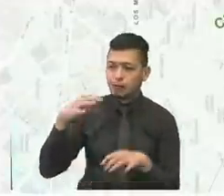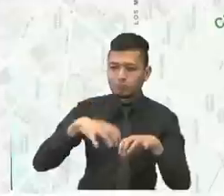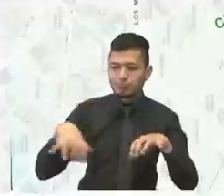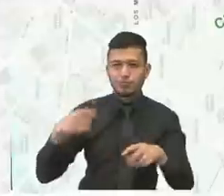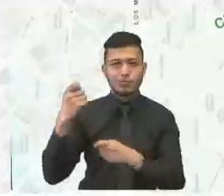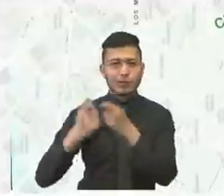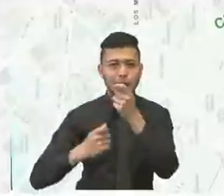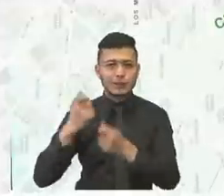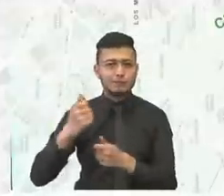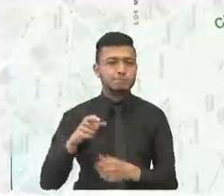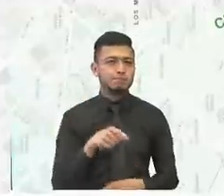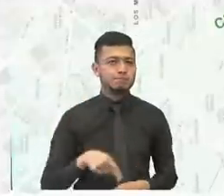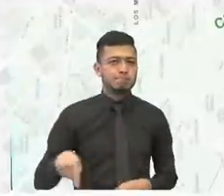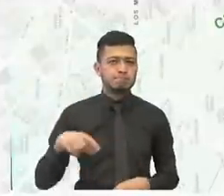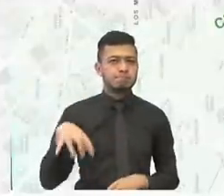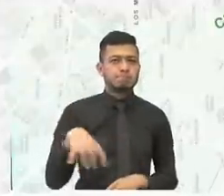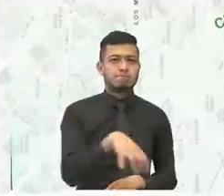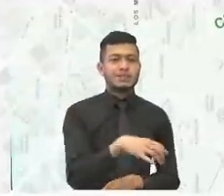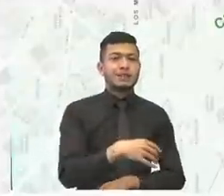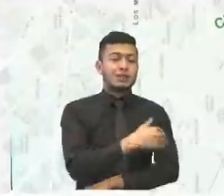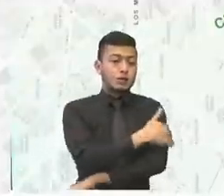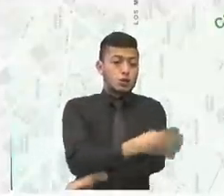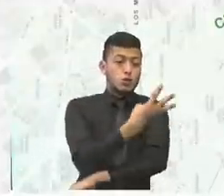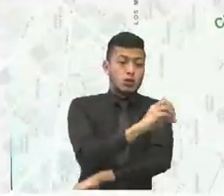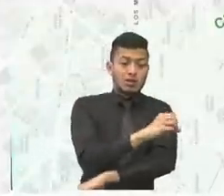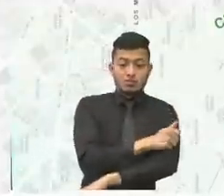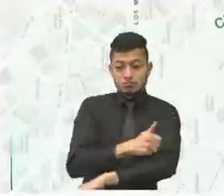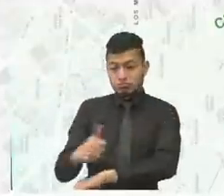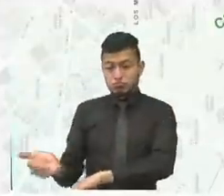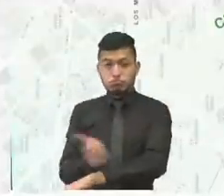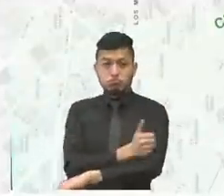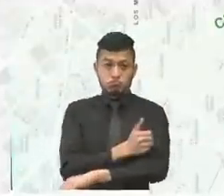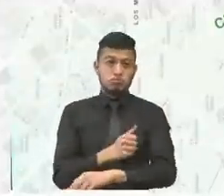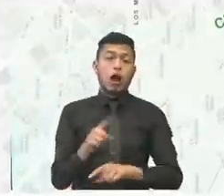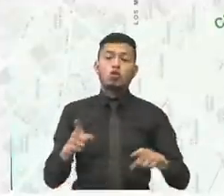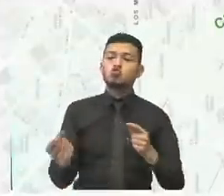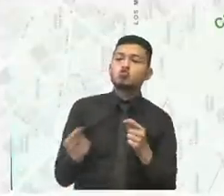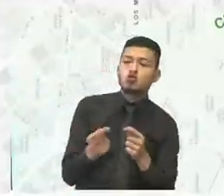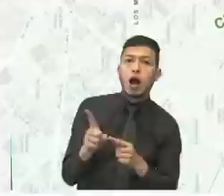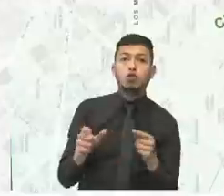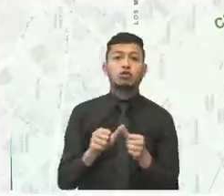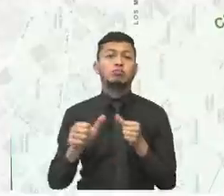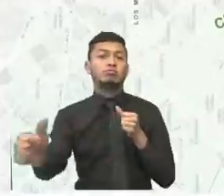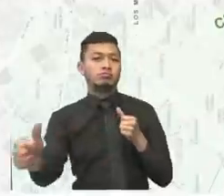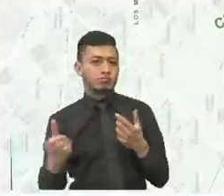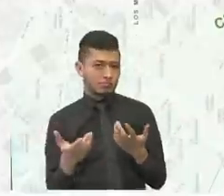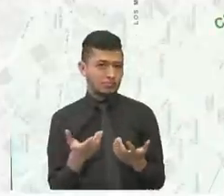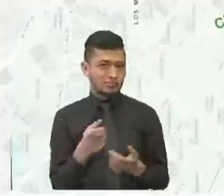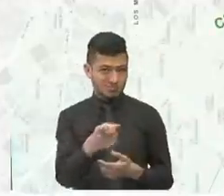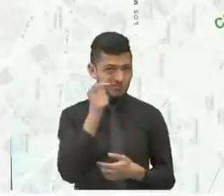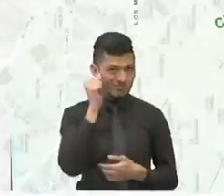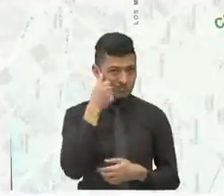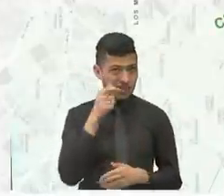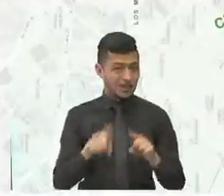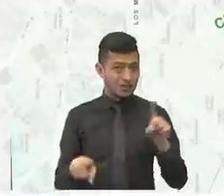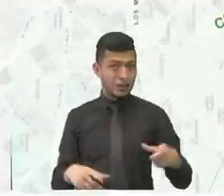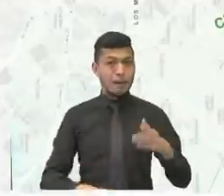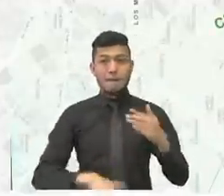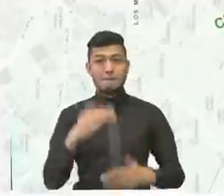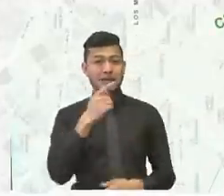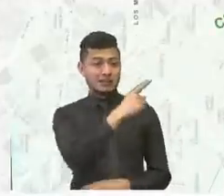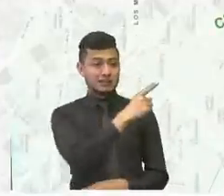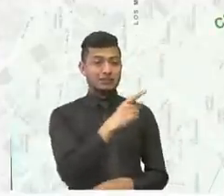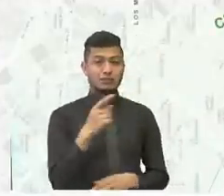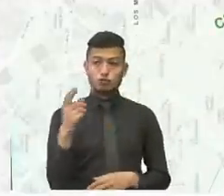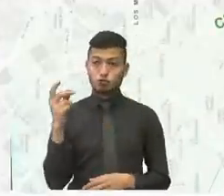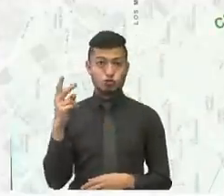De la 40 a la 100 hay viajes más largos, hay una mezcla de viajes largos y cortos. Acuérdense que les conté que el que arranca en la